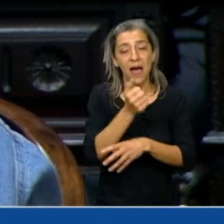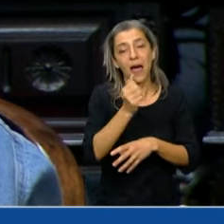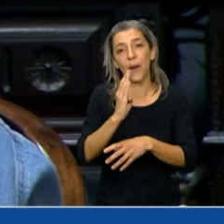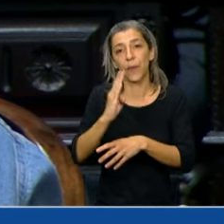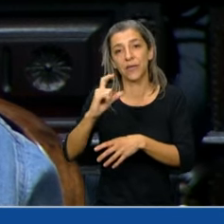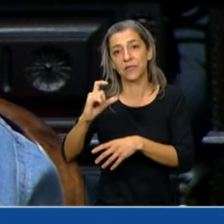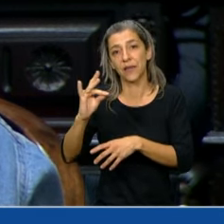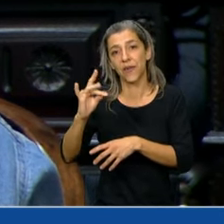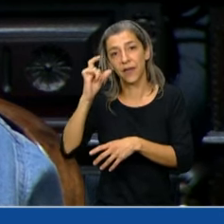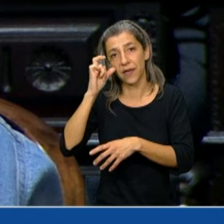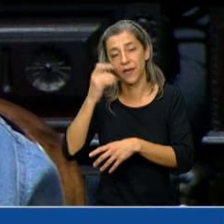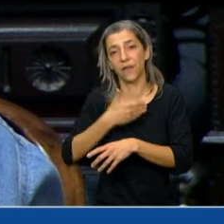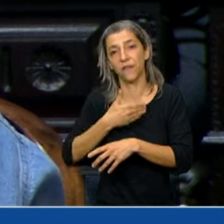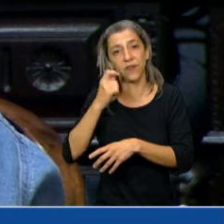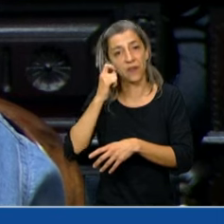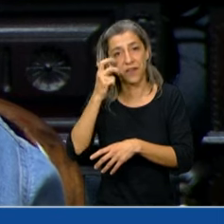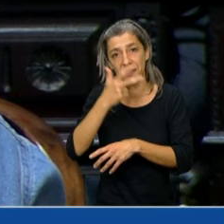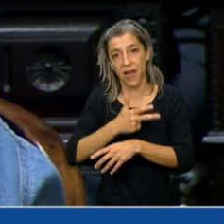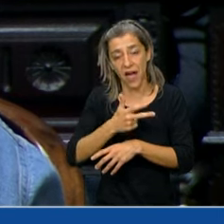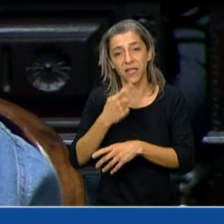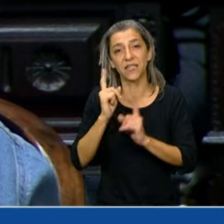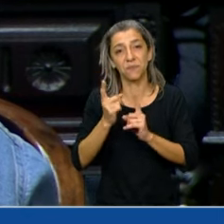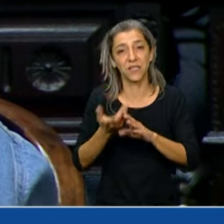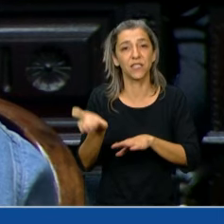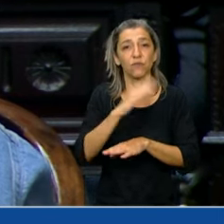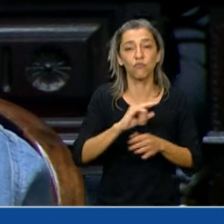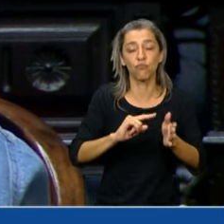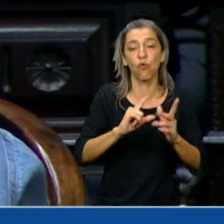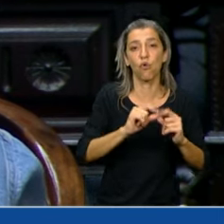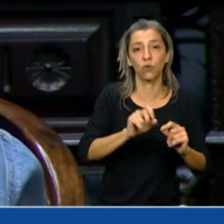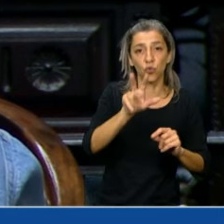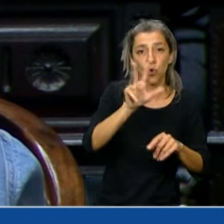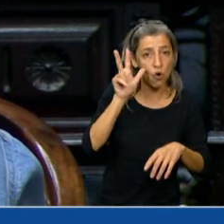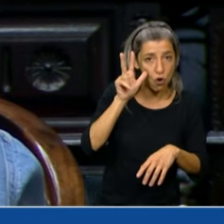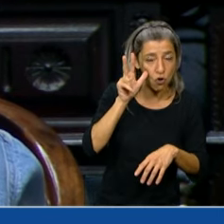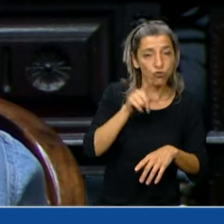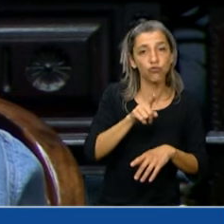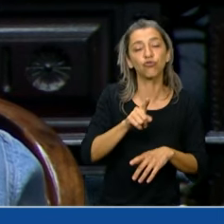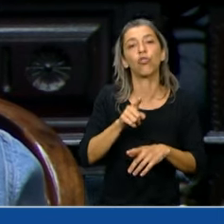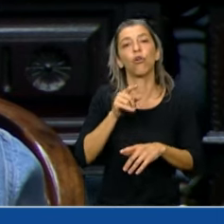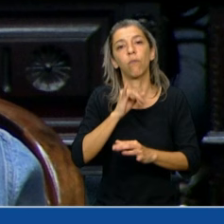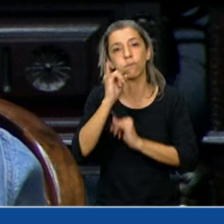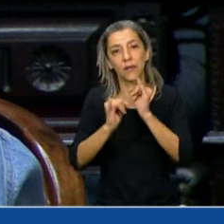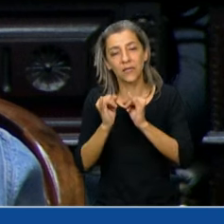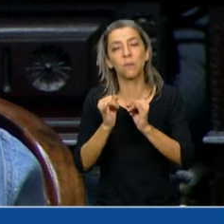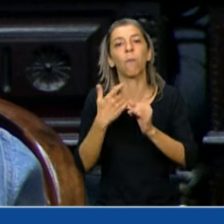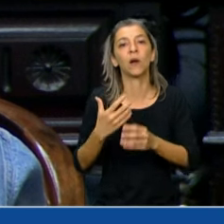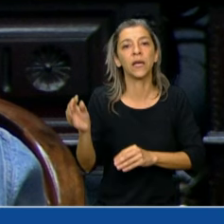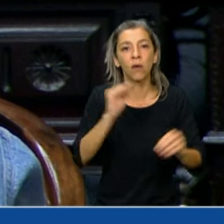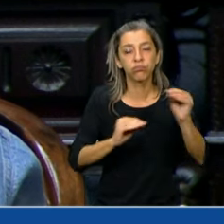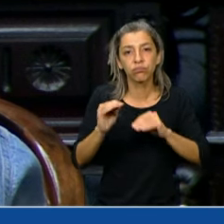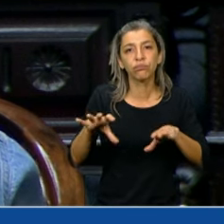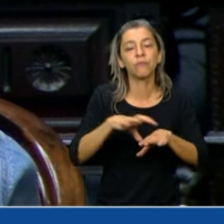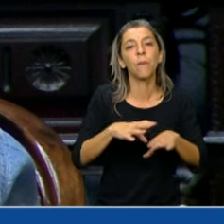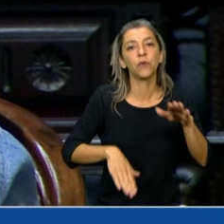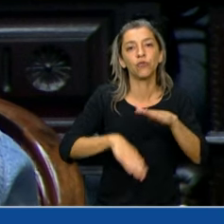e f g y H enunciadas en el artículo 8 se establece un objetivo de composición proporcional máxima del 35